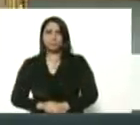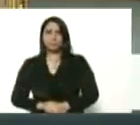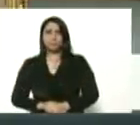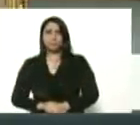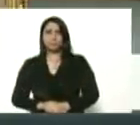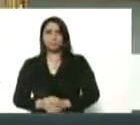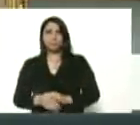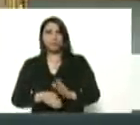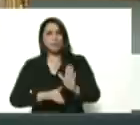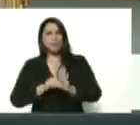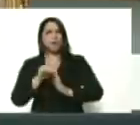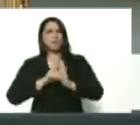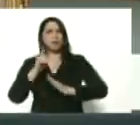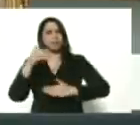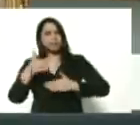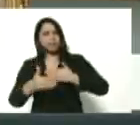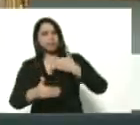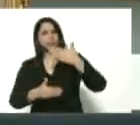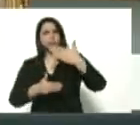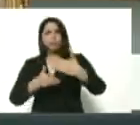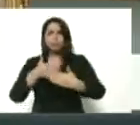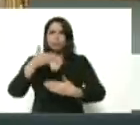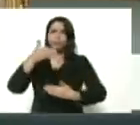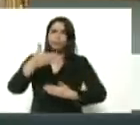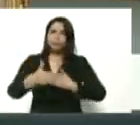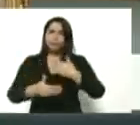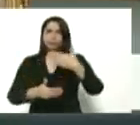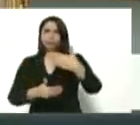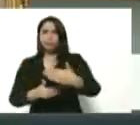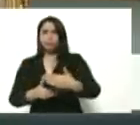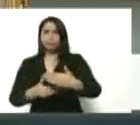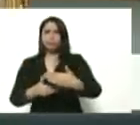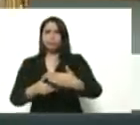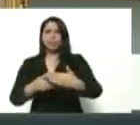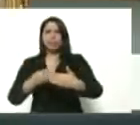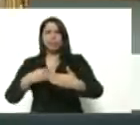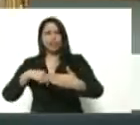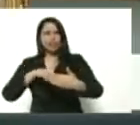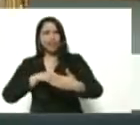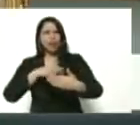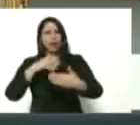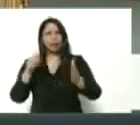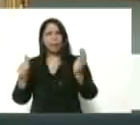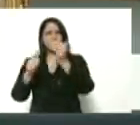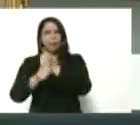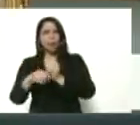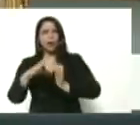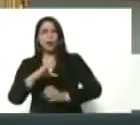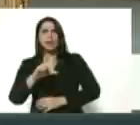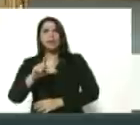va desarrollándose la secuencia. Viene el escándalo de las armas de Cliver Alcalá Cordones.